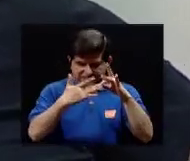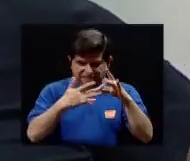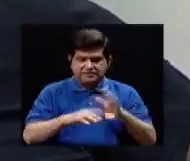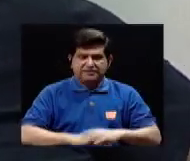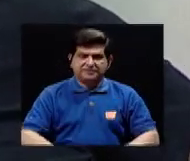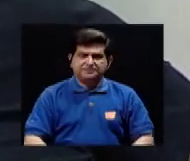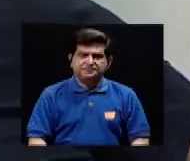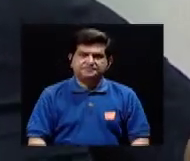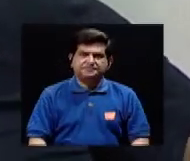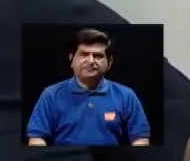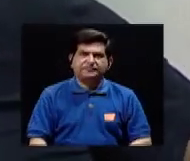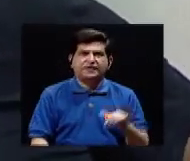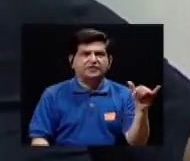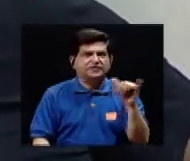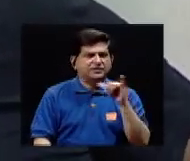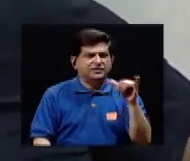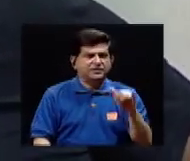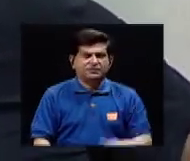todo, también